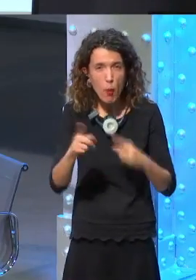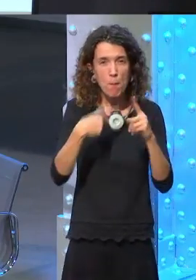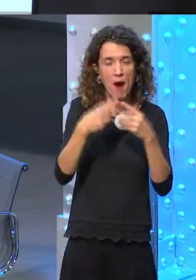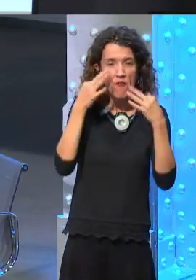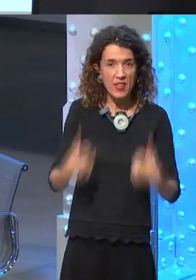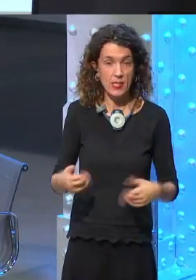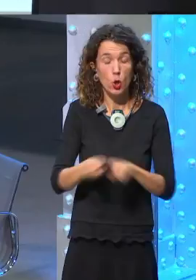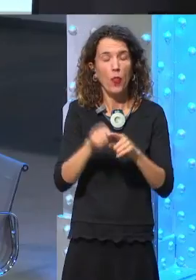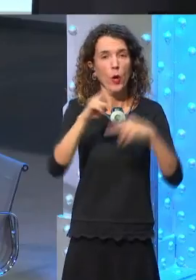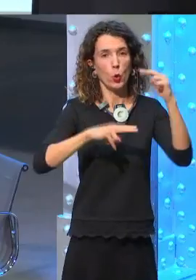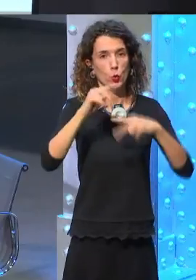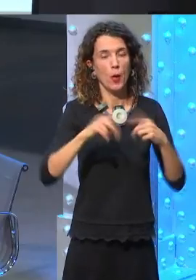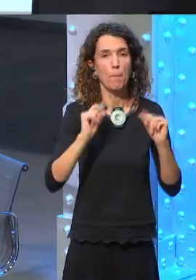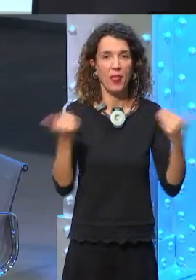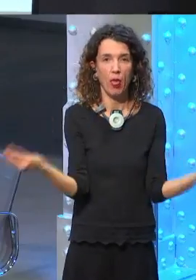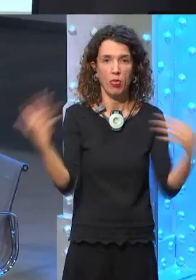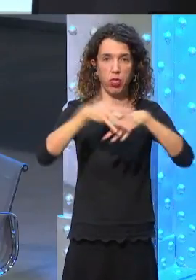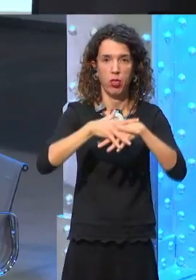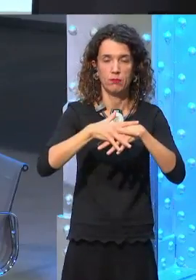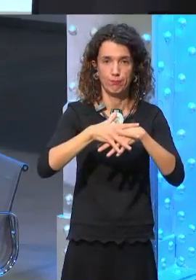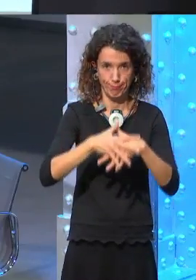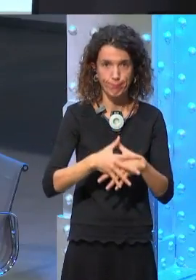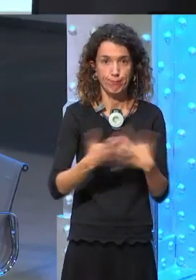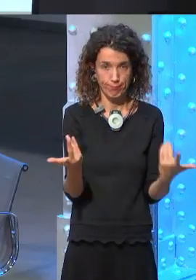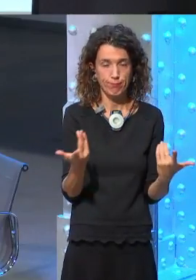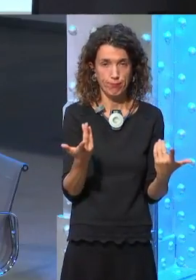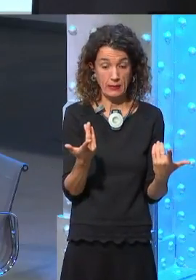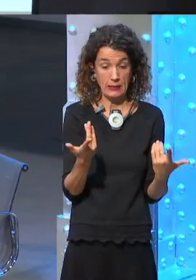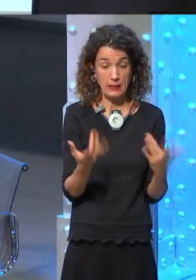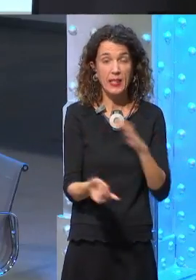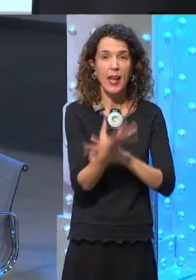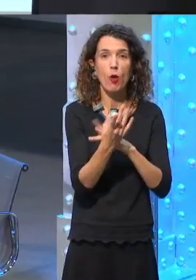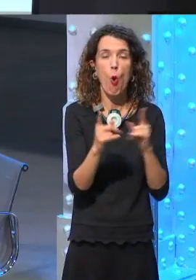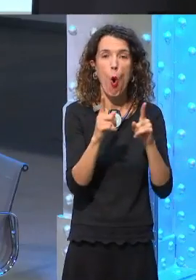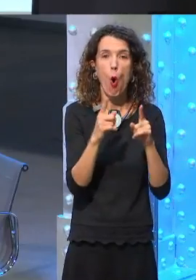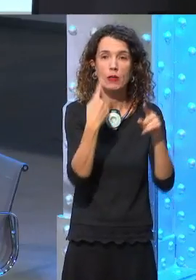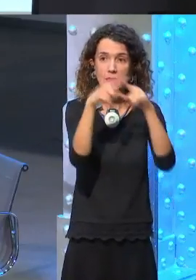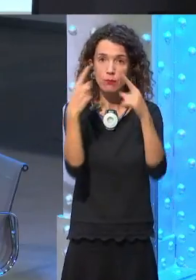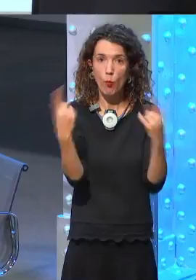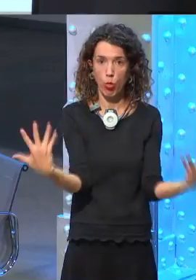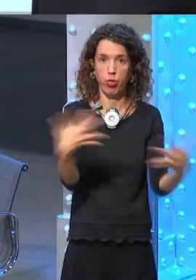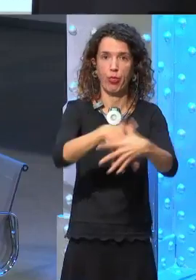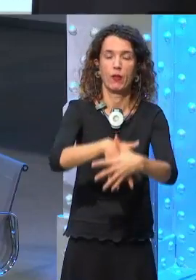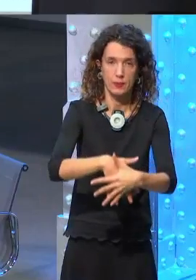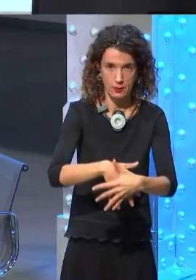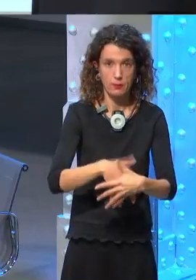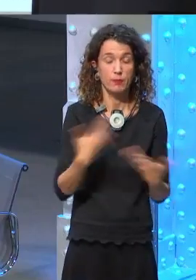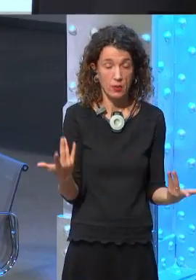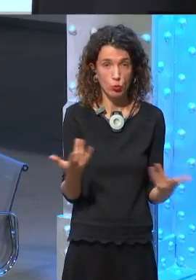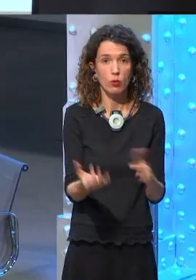físicos de construcción que empiezan a solaparse y que crean sinergias. Esto se